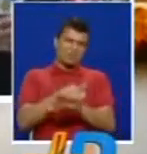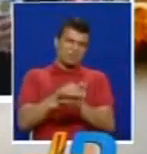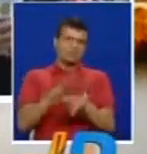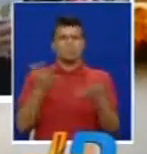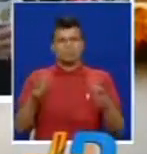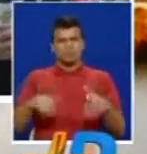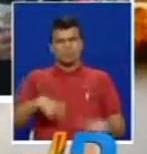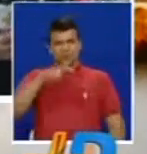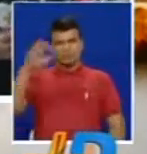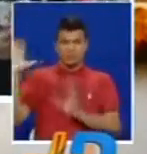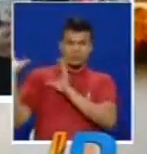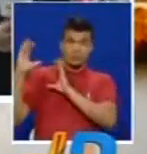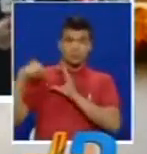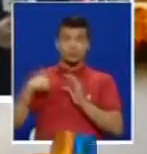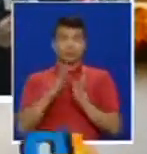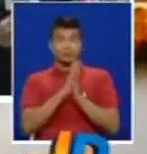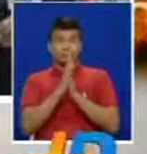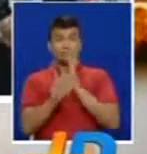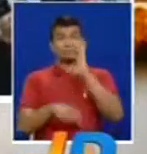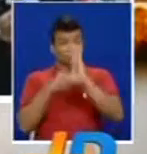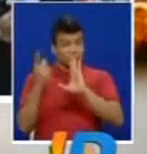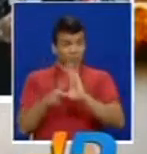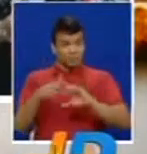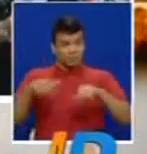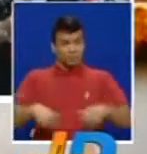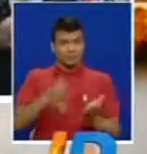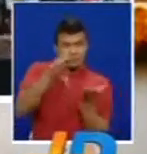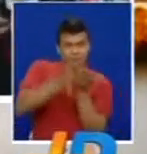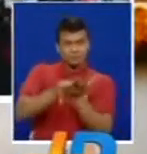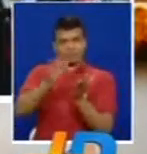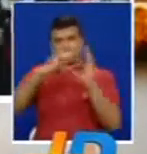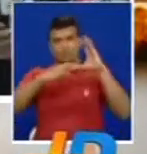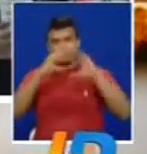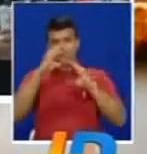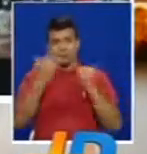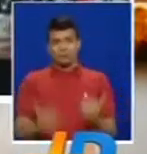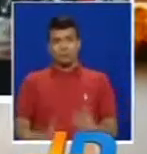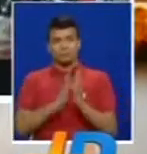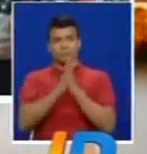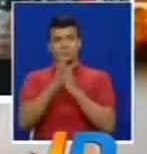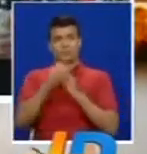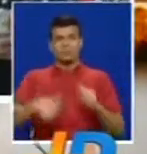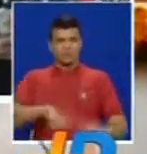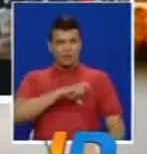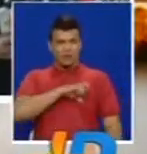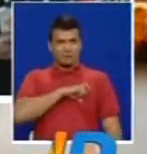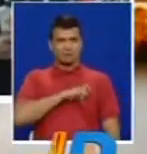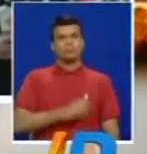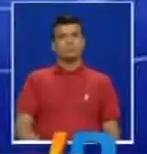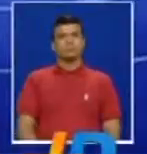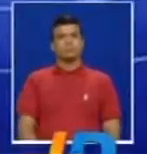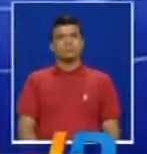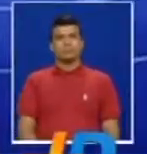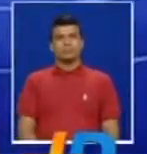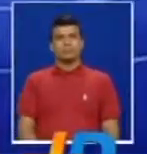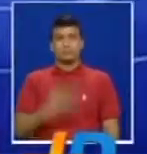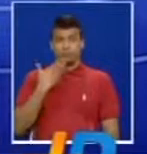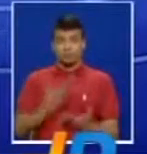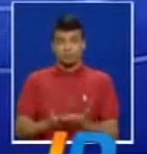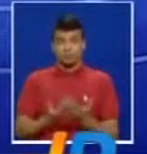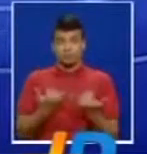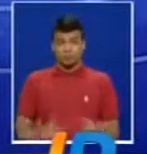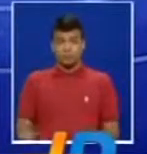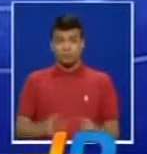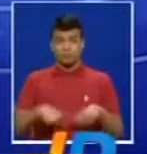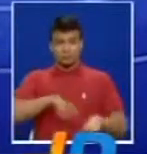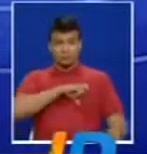en el norte de Popayán. Es la información que se origina desde la capital de Cauca. Vuelvo a nuestros estudios en Cali. Muy buenas tardes. Carlos, gracias. Y ahora